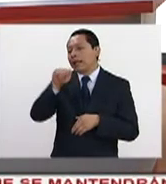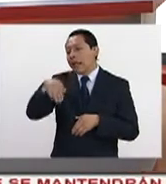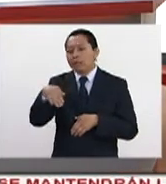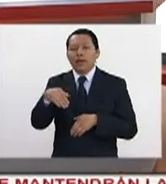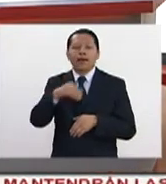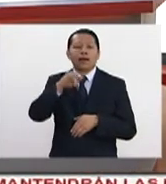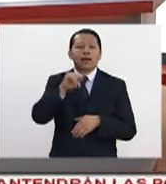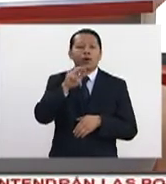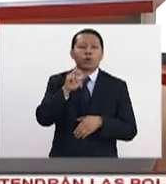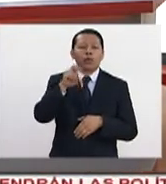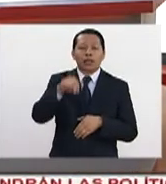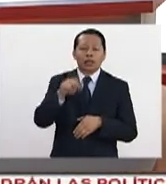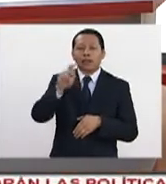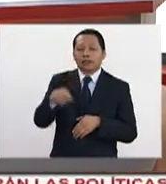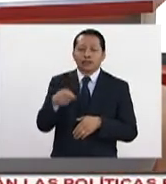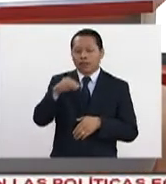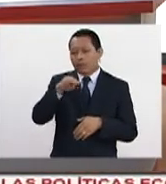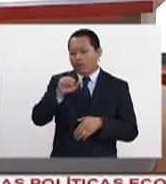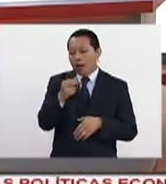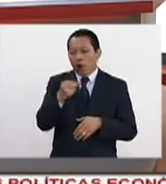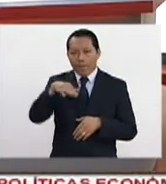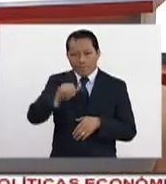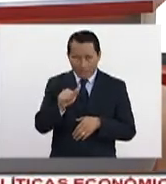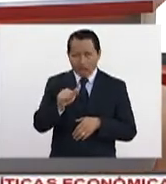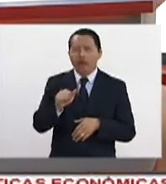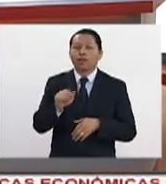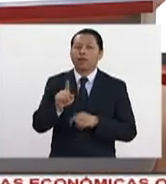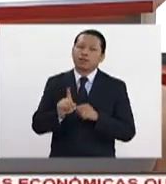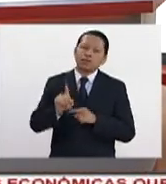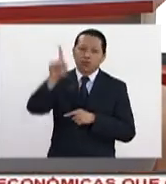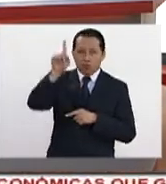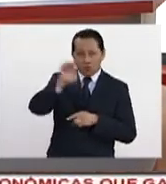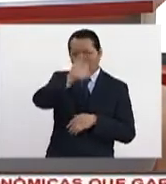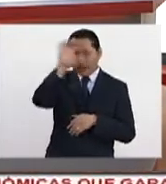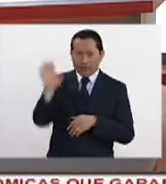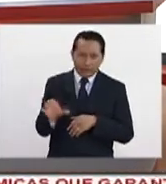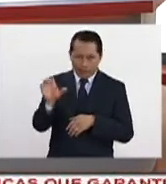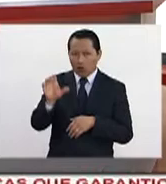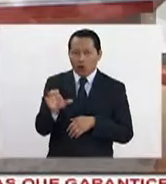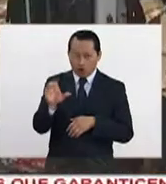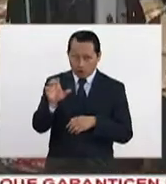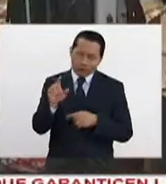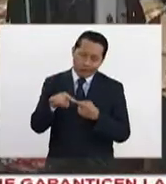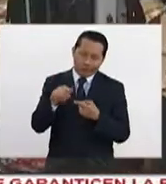Jerusalén es el lugar donde Mahoma ascendió al cielo, de acuerdo al Corán. Para los